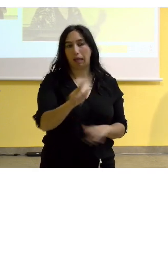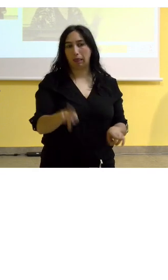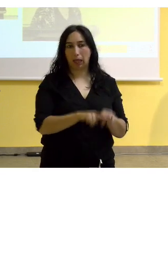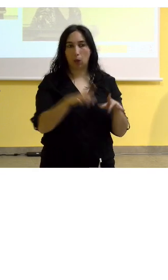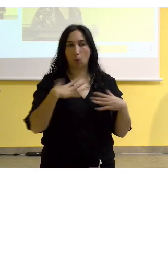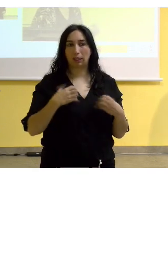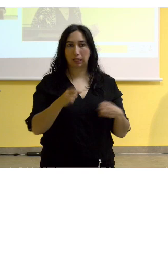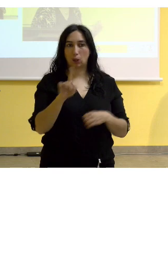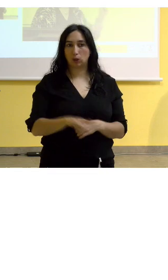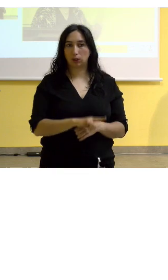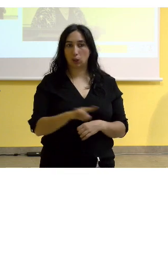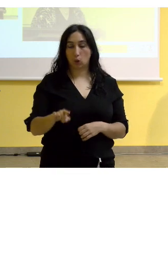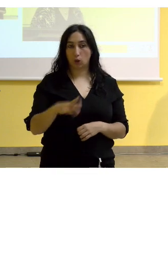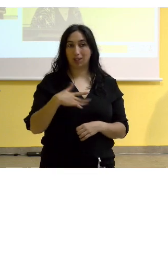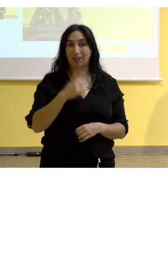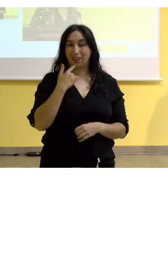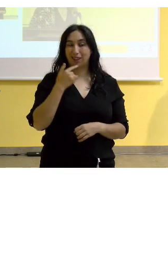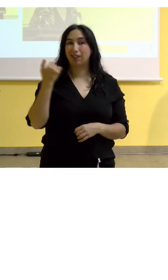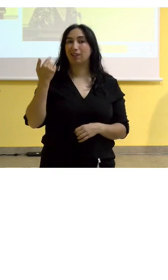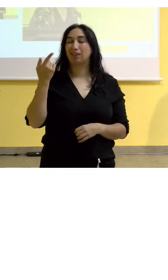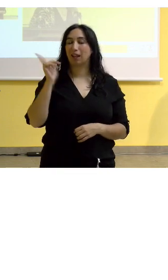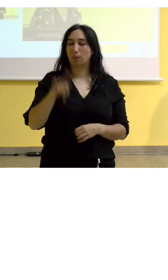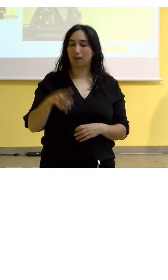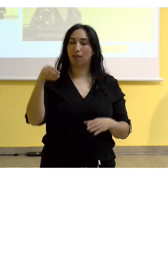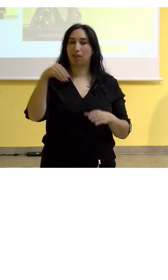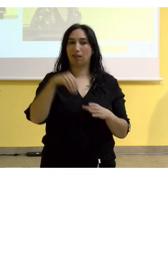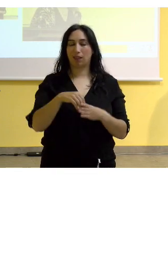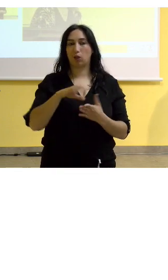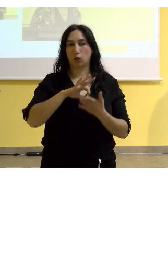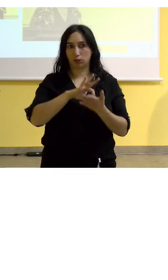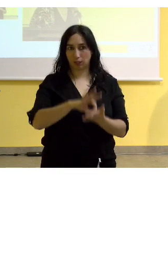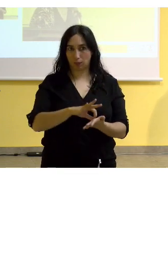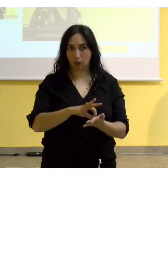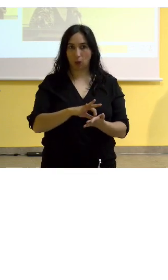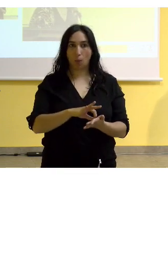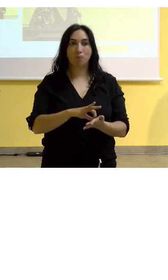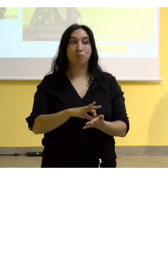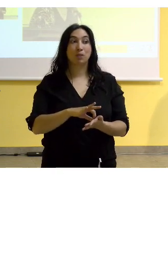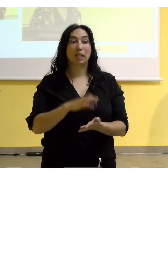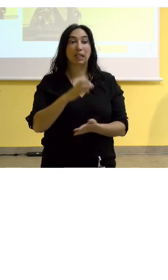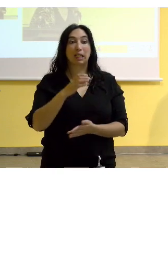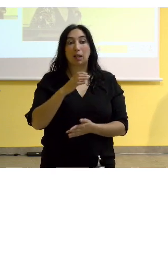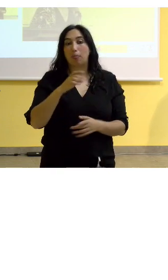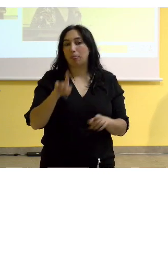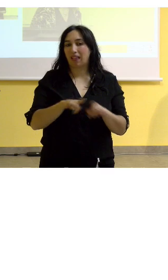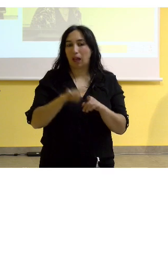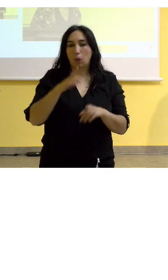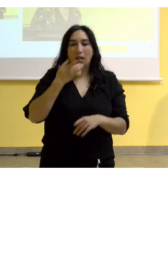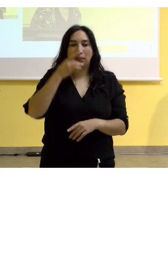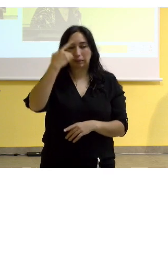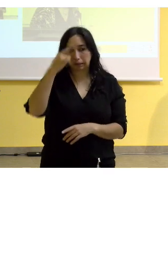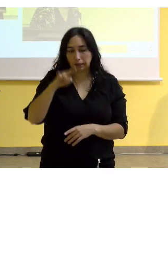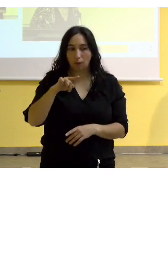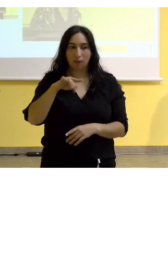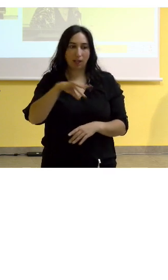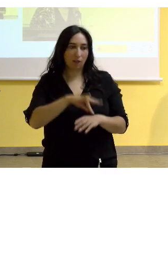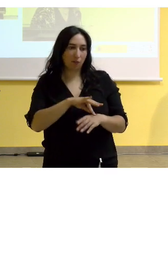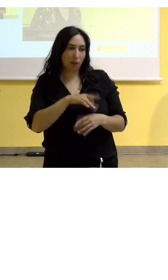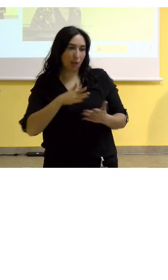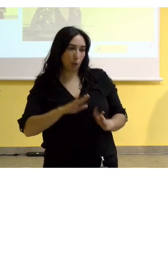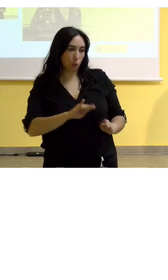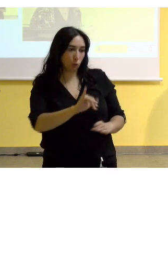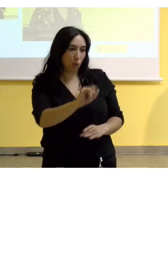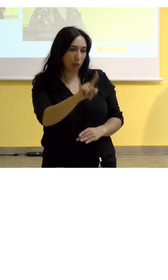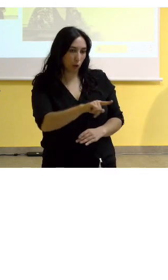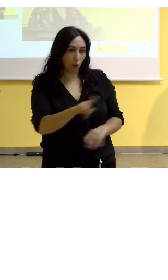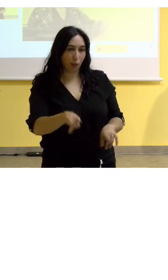esterilidad secundaria está incluida ya dentro de la cartera de servicios. Vale. Independientemente de que ellos conozcan si su hijo está enfermo o no. A